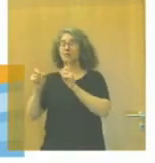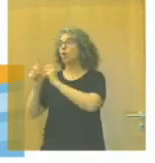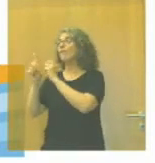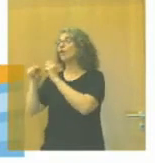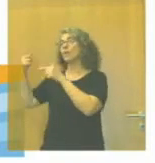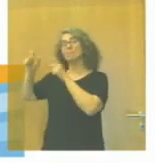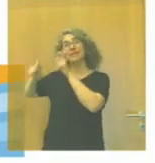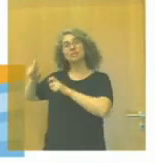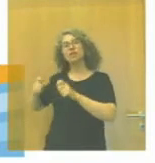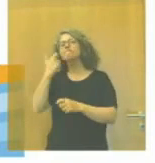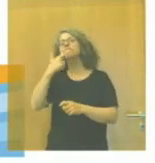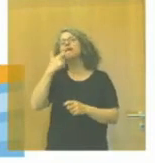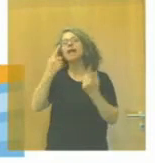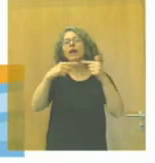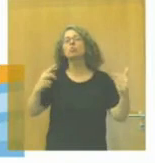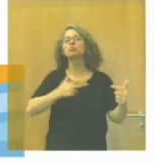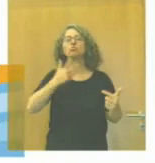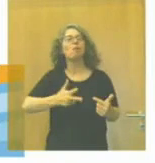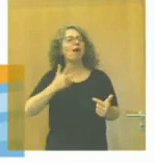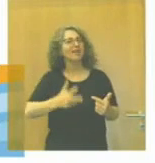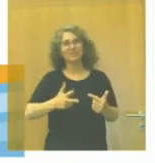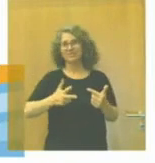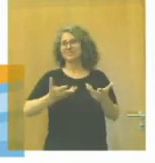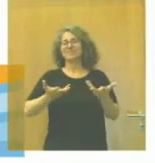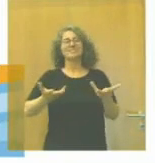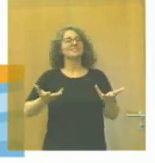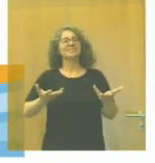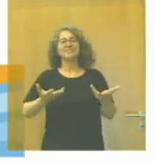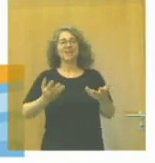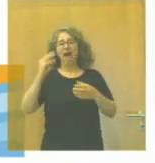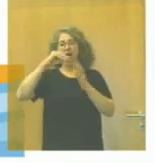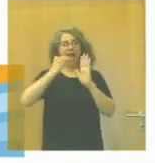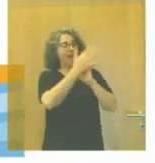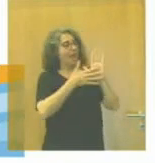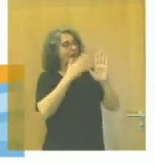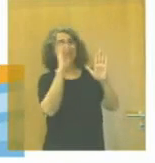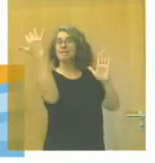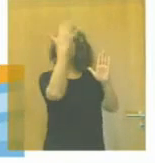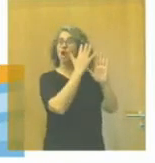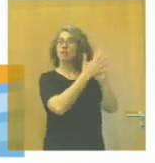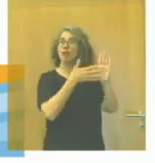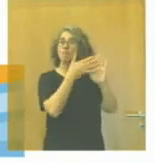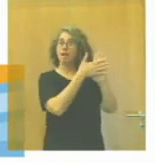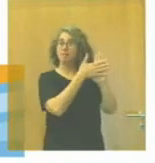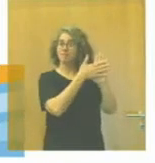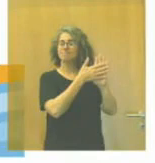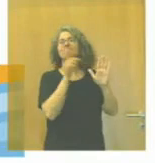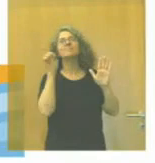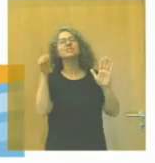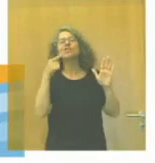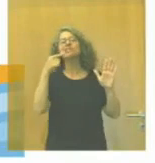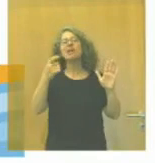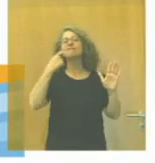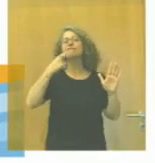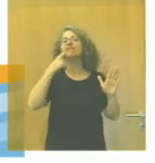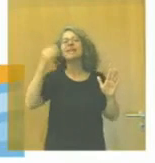algunos recursos humanos específicos en el interior del país. Básicamente hablaban de la